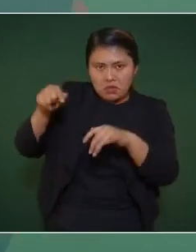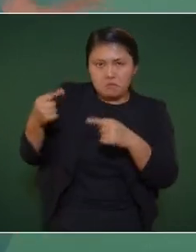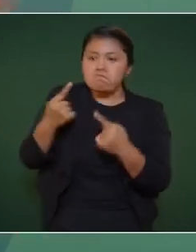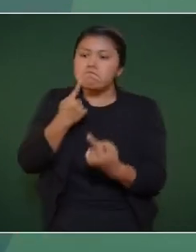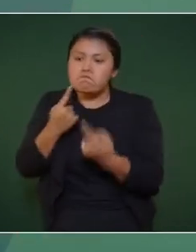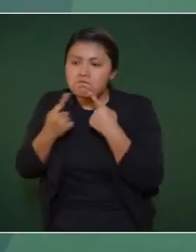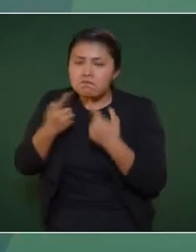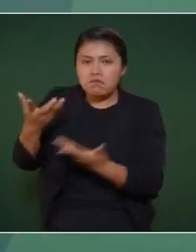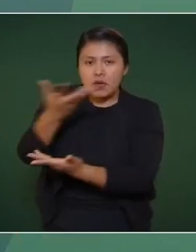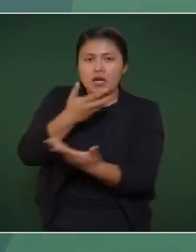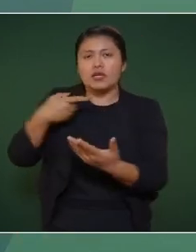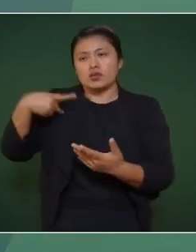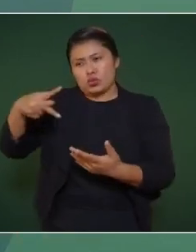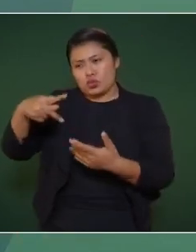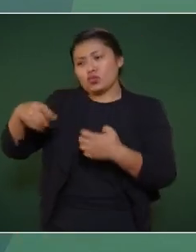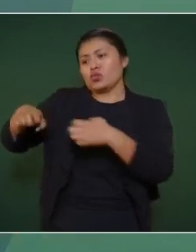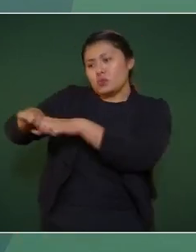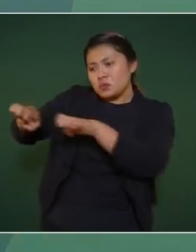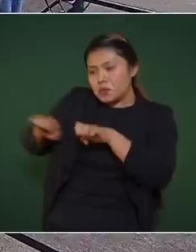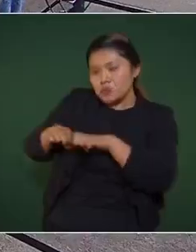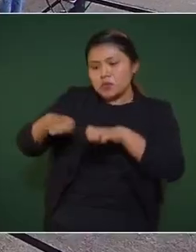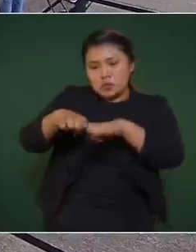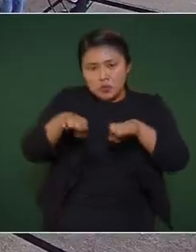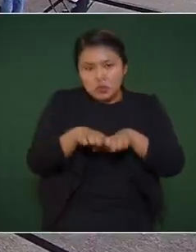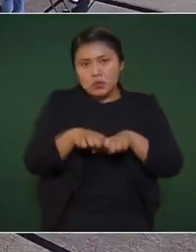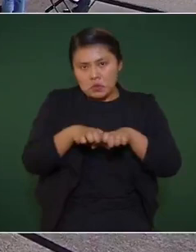estuvieron sus equipos,